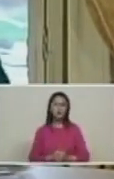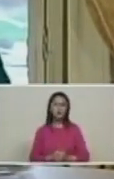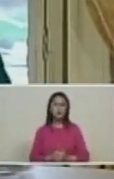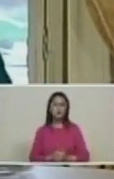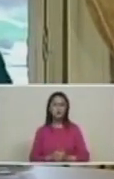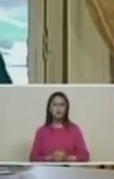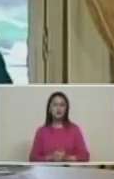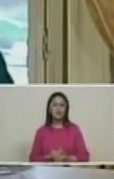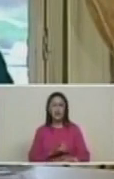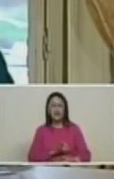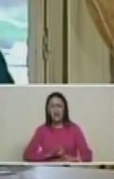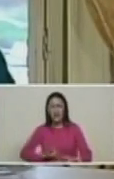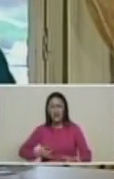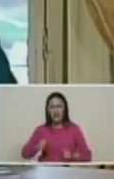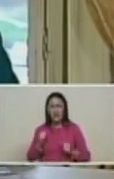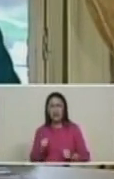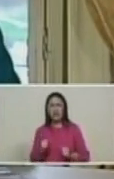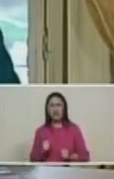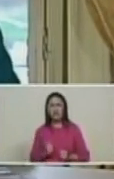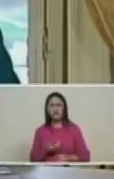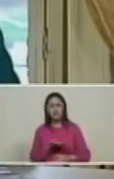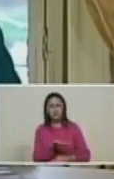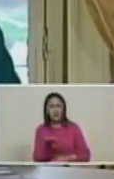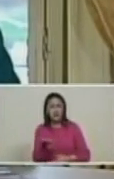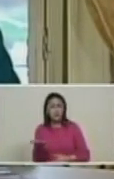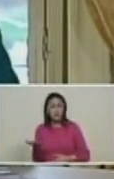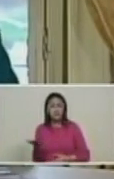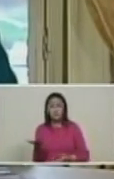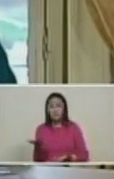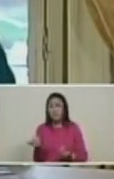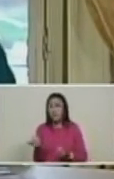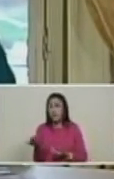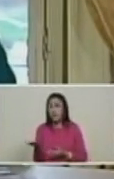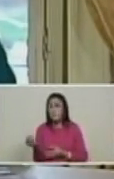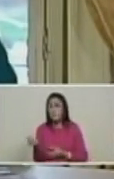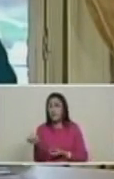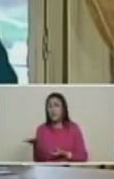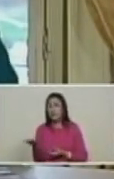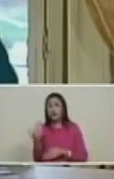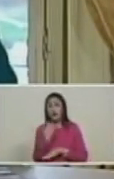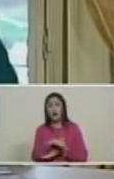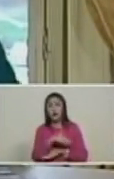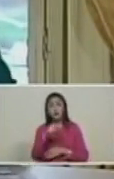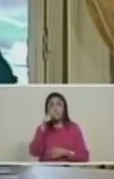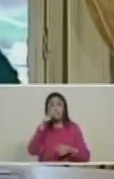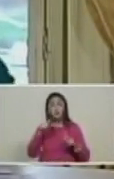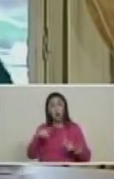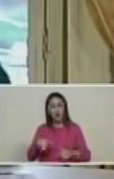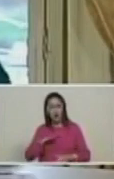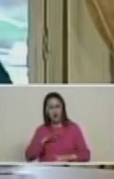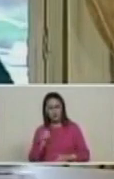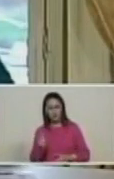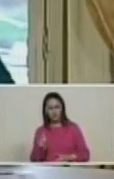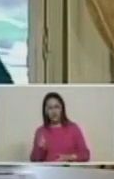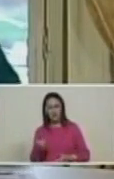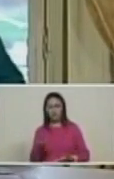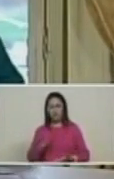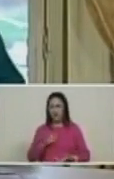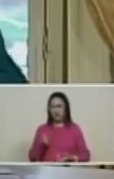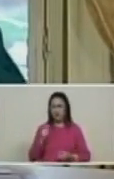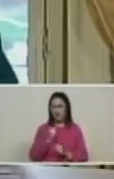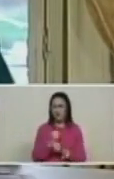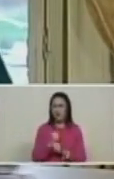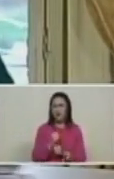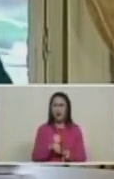Miseria, mendicidad, terminaron pidiendo plata en las calles, gente que tenía aquí su taxi, su trabajo, su